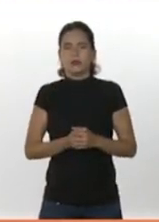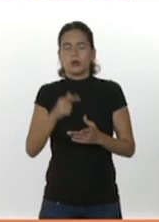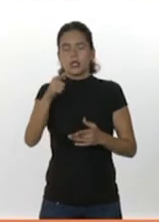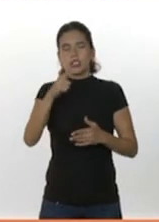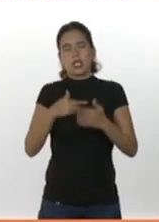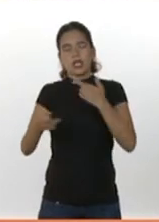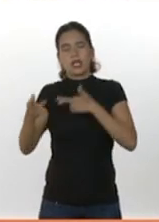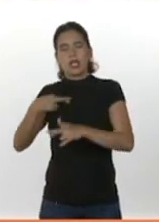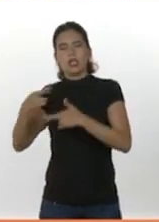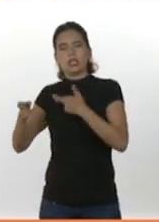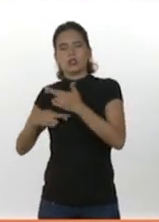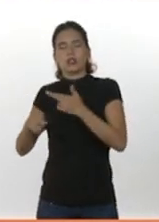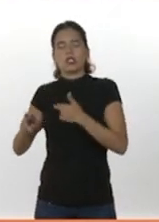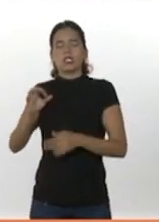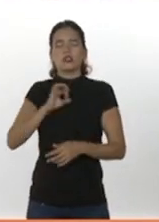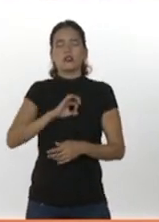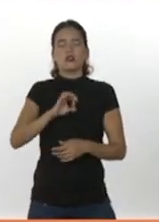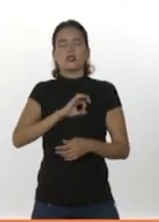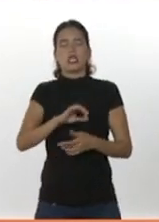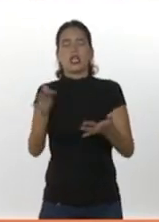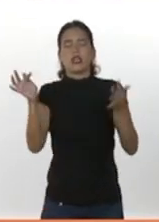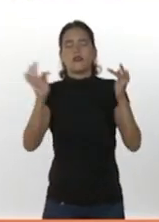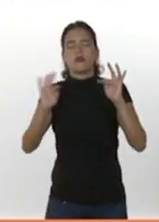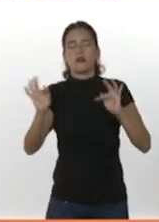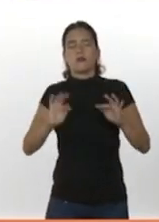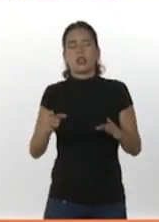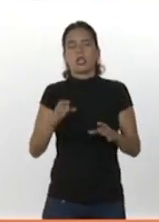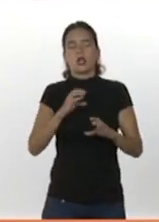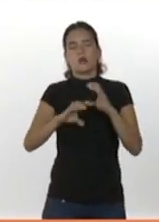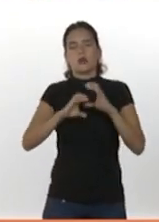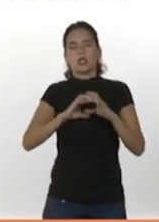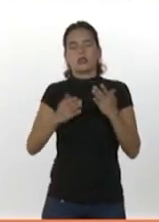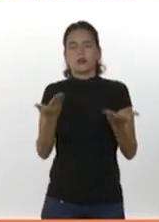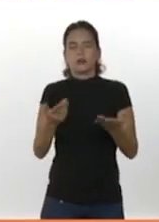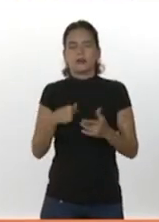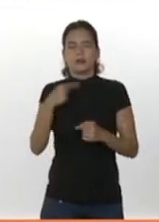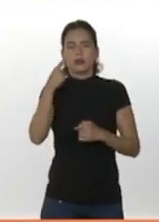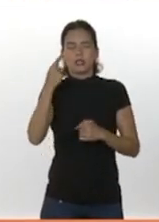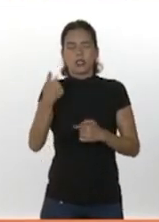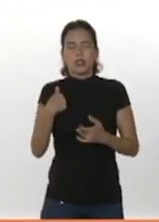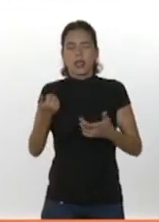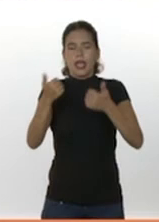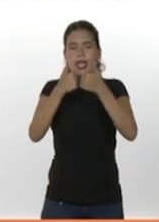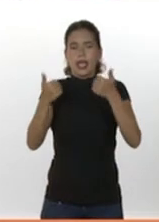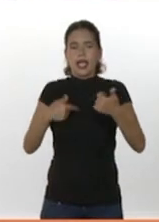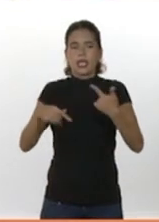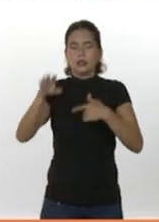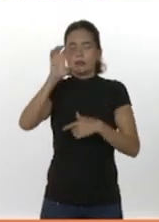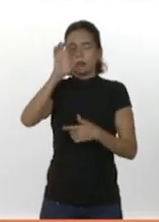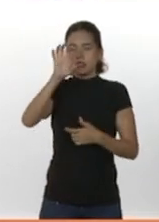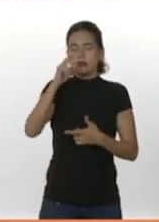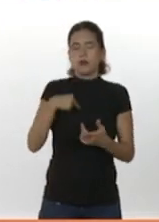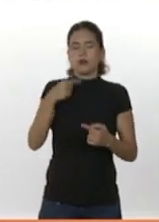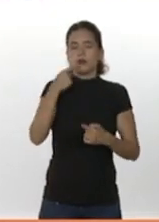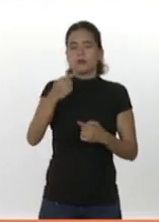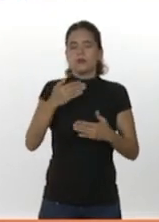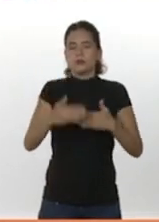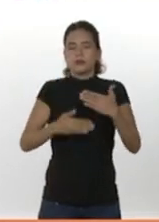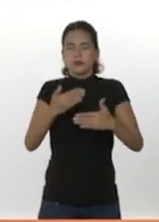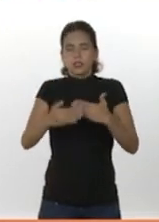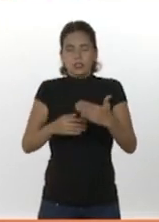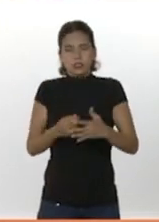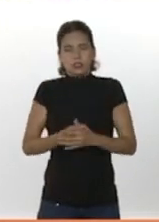relaciones sociales y medios de comunicación como tal. Fíjense, en Arte y Patrimonio, dándole continuidad,